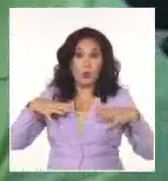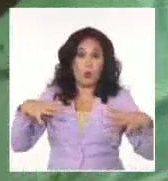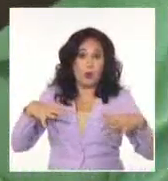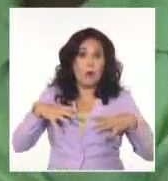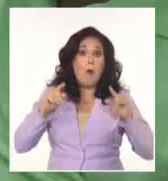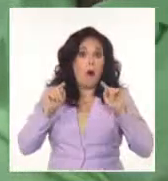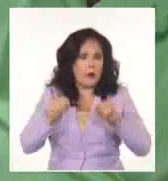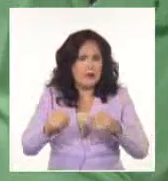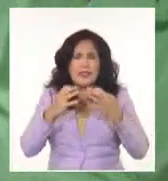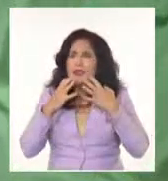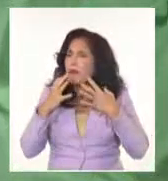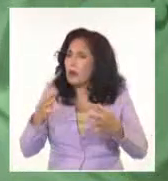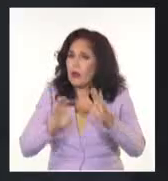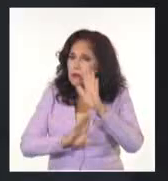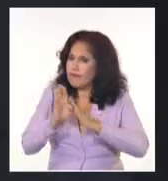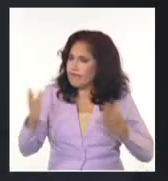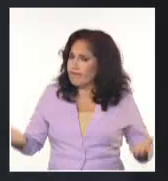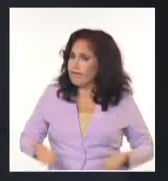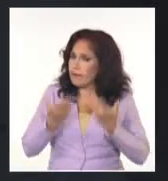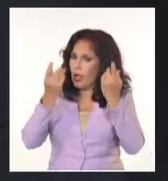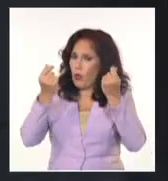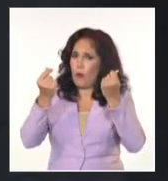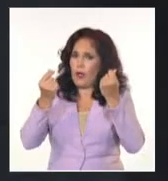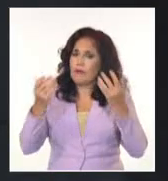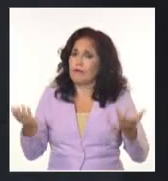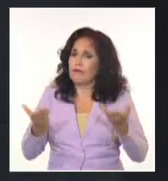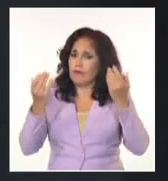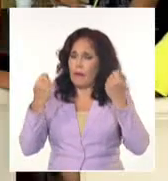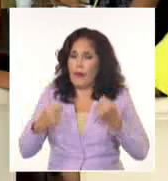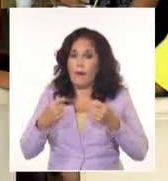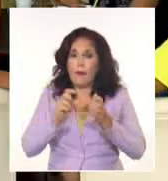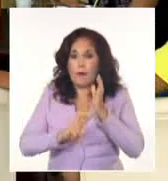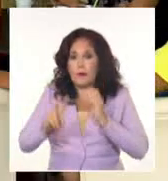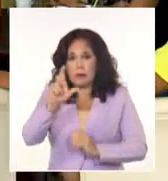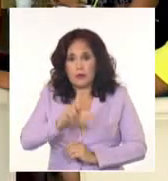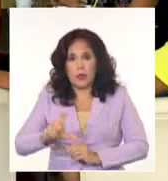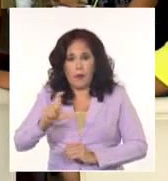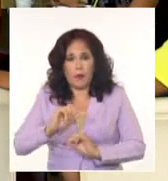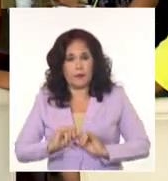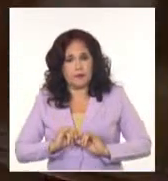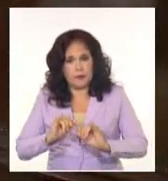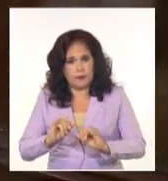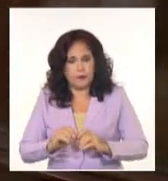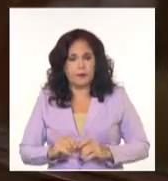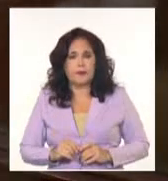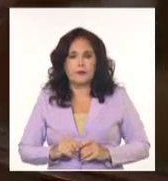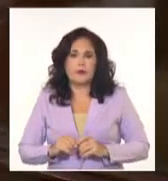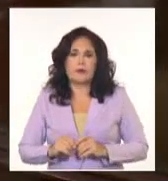sector clave para el crecimiento económico. En Camagüey, María del Carmen Fuentes, para el Canal Cubano de Noticias.